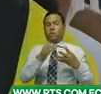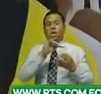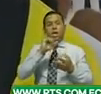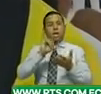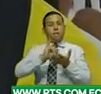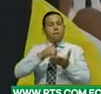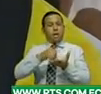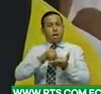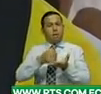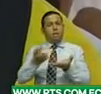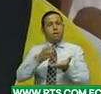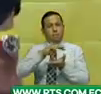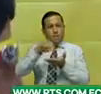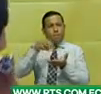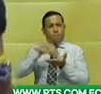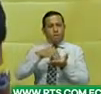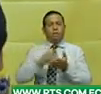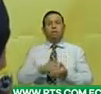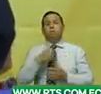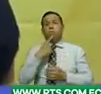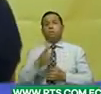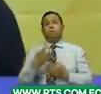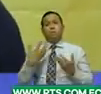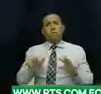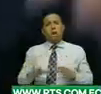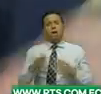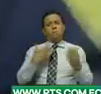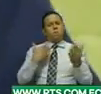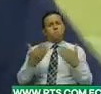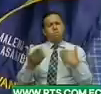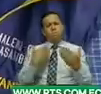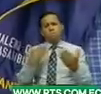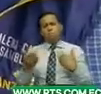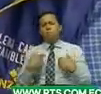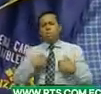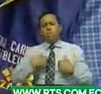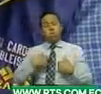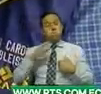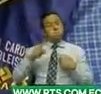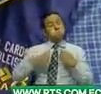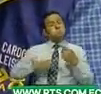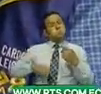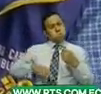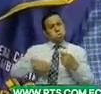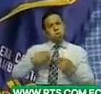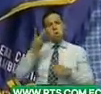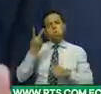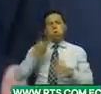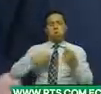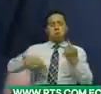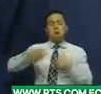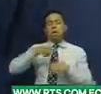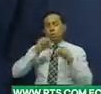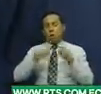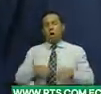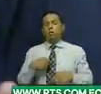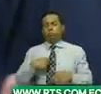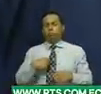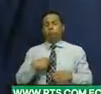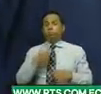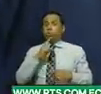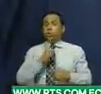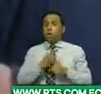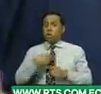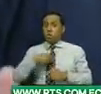Jipijapa, provincia de Manabí, donde habló sobre sus posibilidades de llegar a la segunda vuelta. Porque mi popularidad en